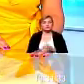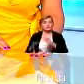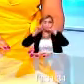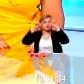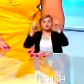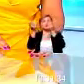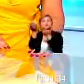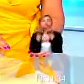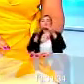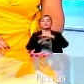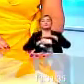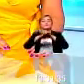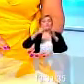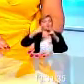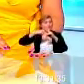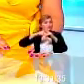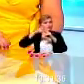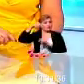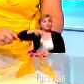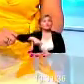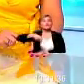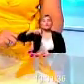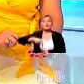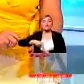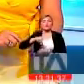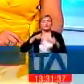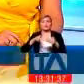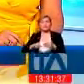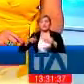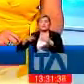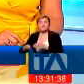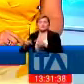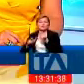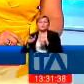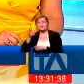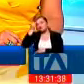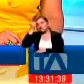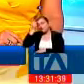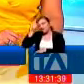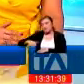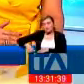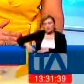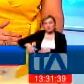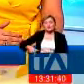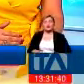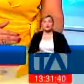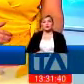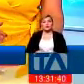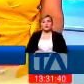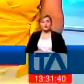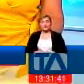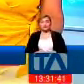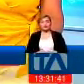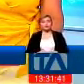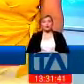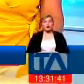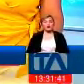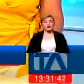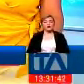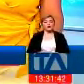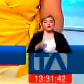Las empresas de servicios básicos empezaron desde hoy con los cortes a los usuarios que tienen las planillas impagas luego de que concluyó la